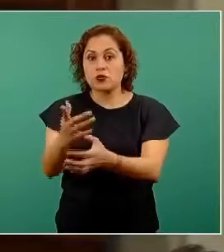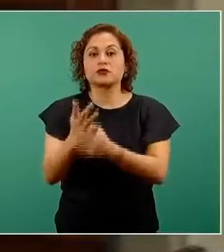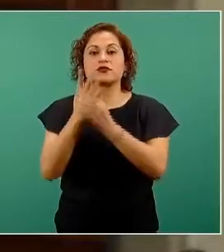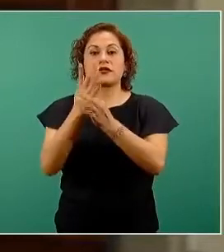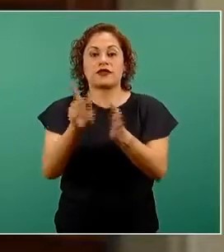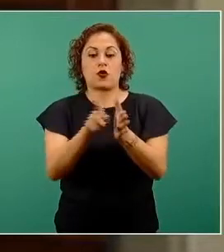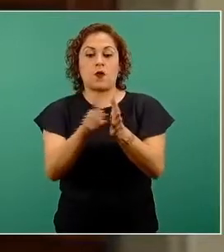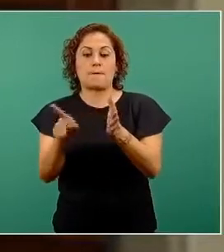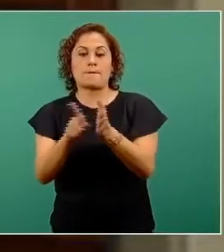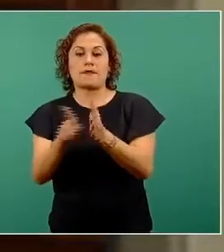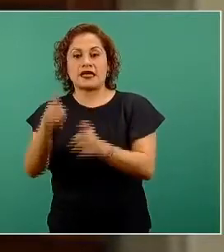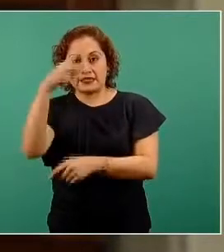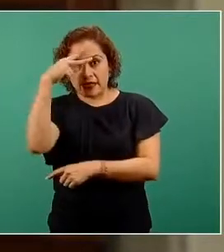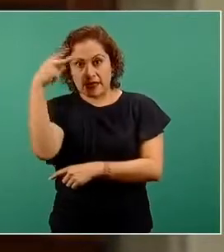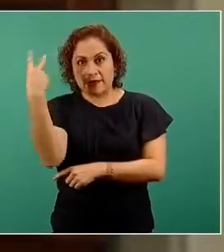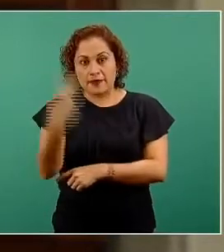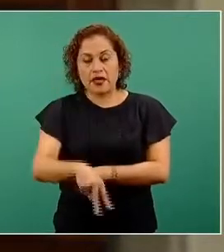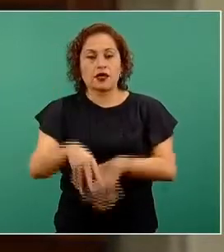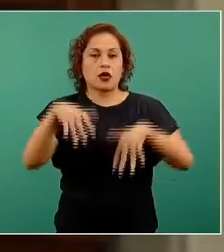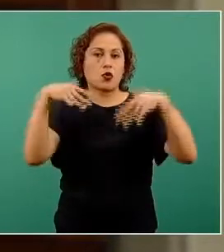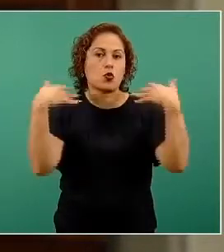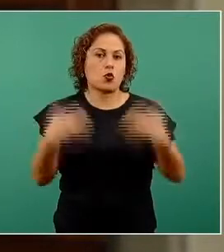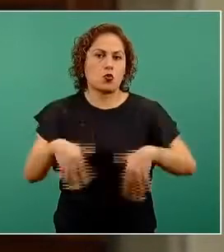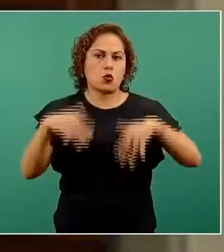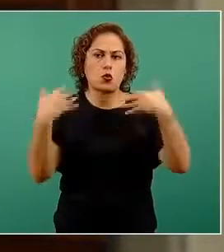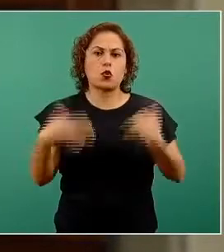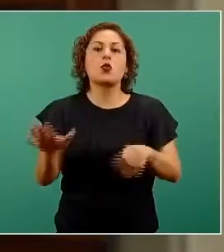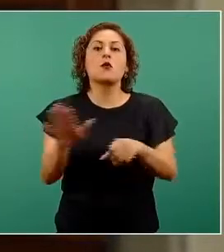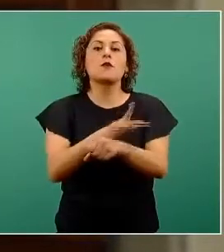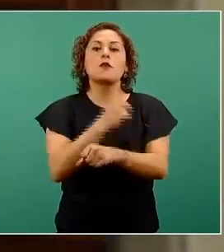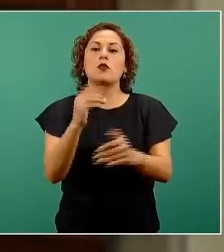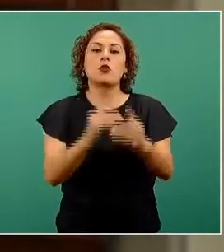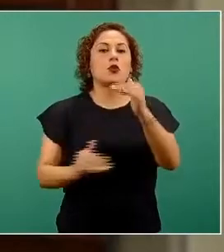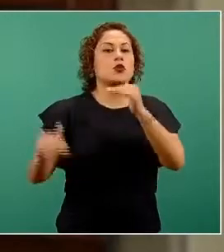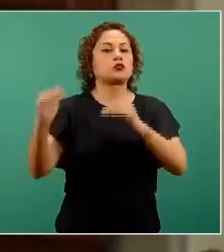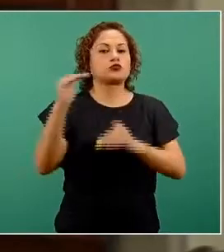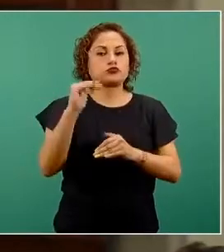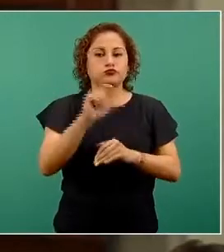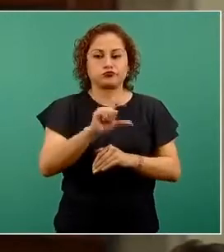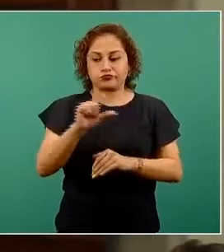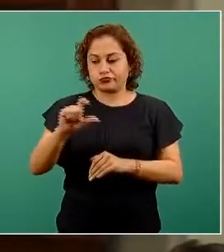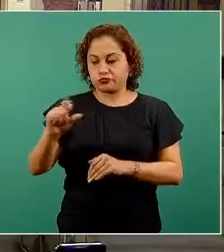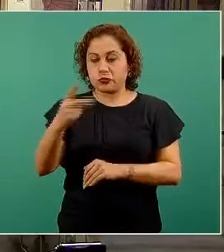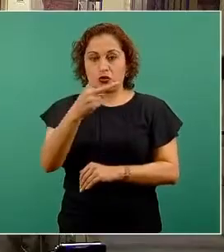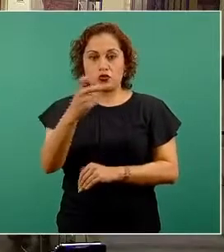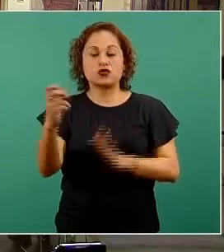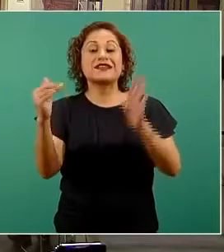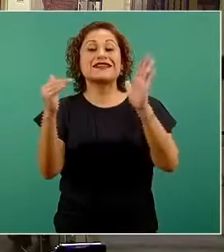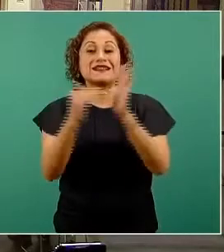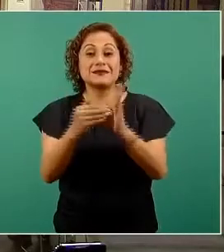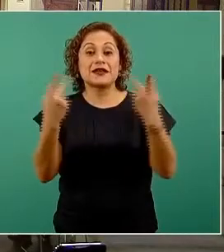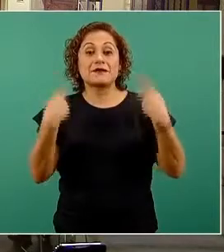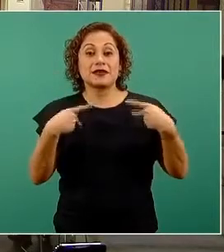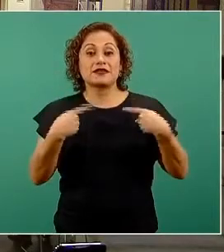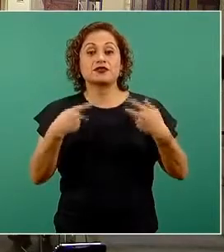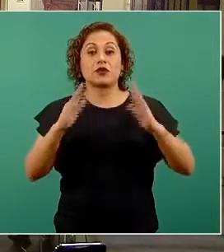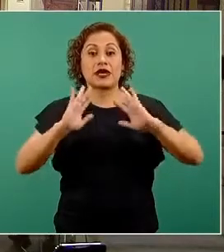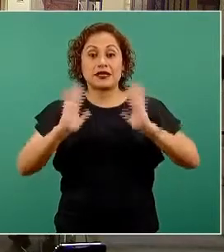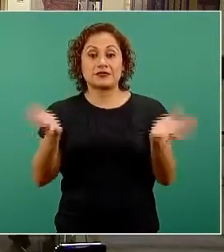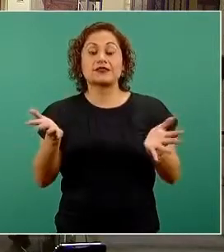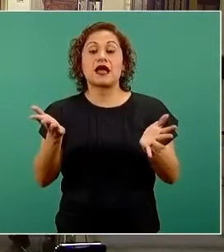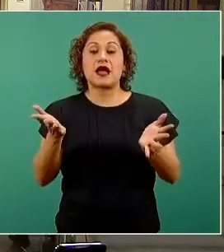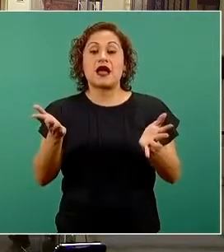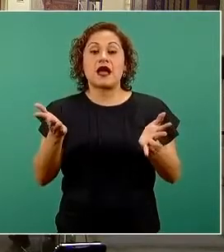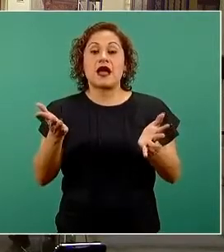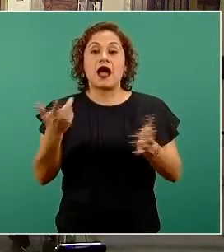mexicana está fascinada por los números luego de que se superó la cantidad de 200,000 personas que perdieron la batalla